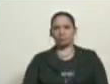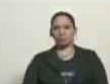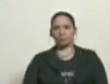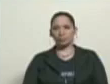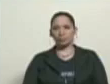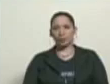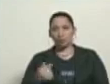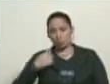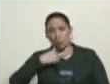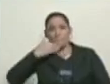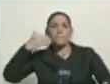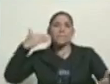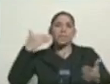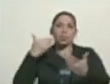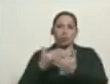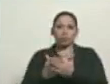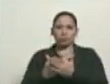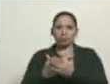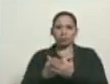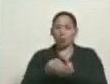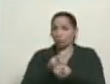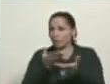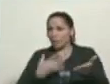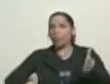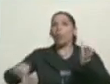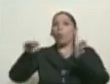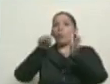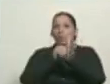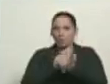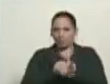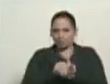exijo a ustedes, una vez más,